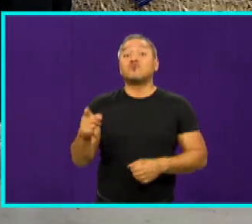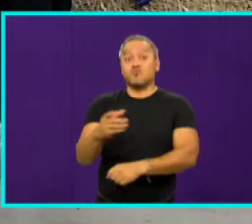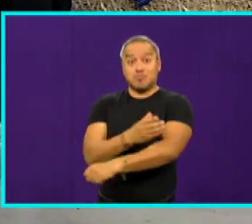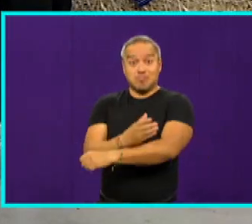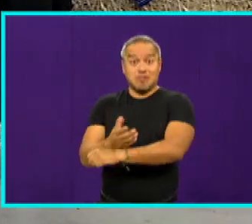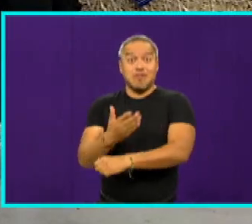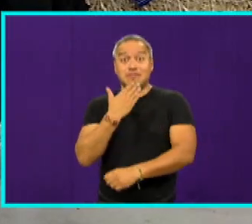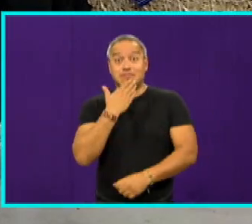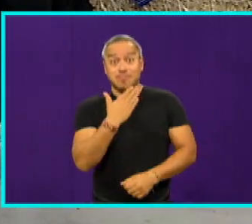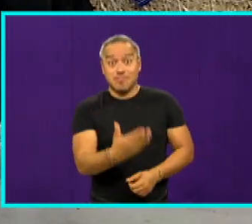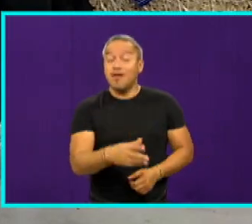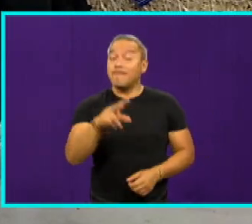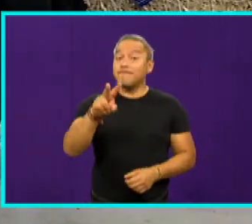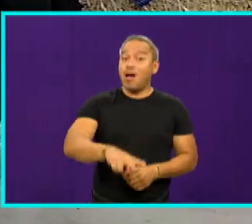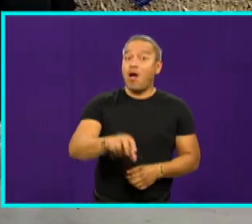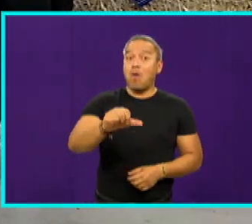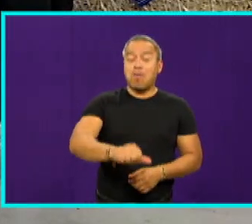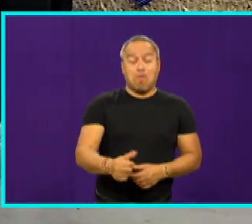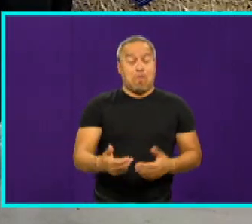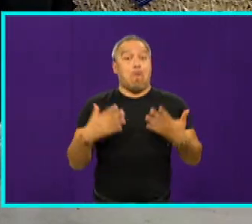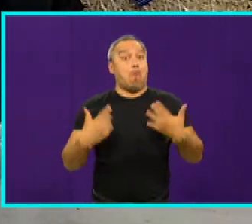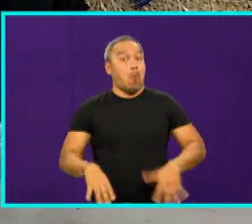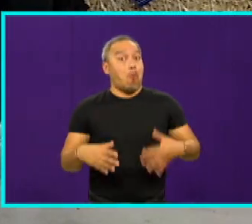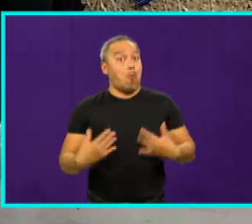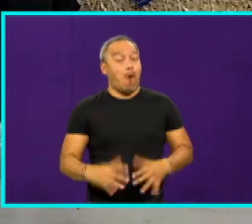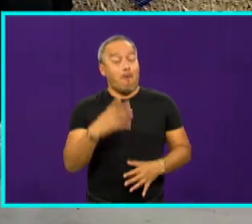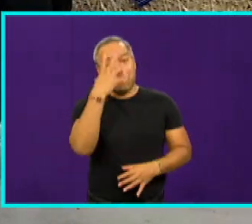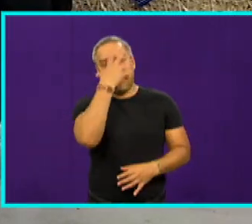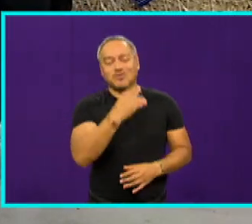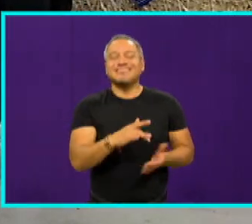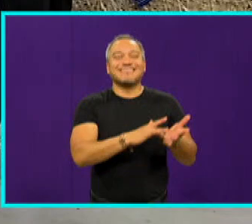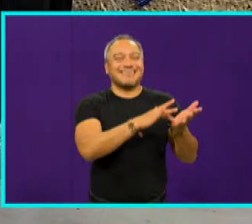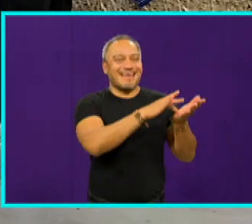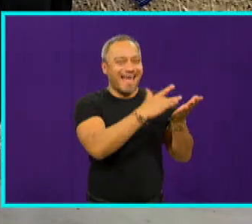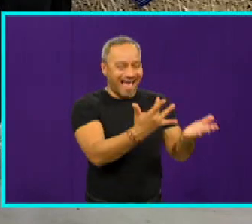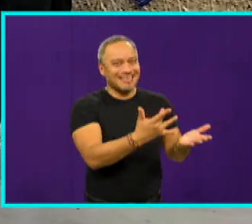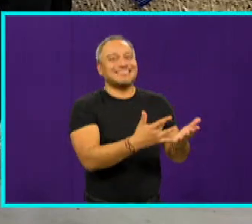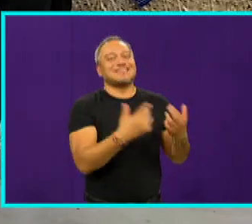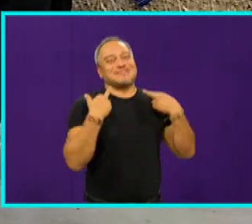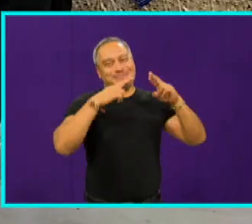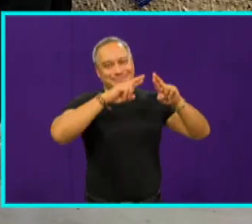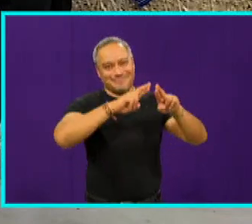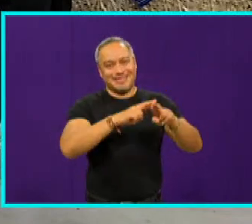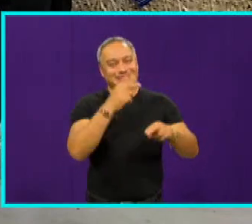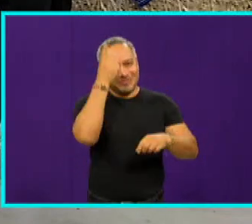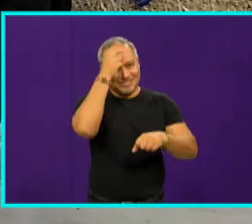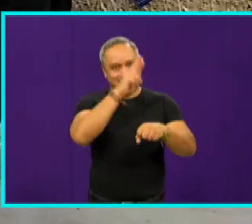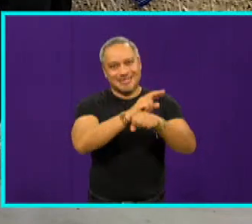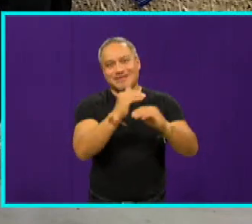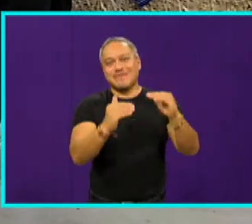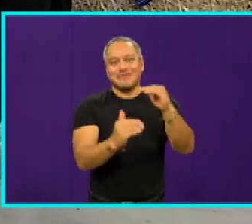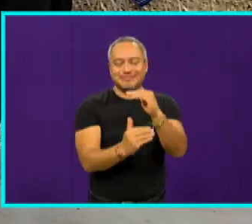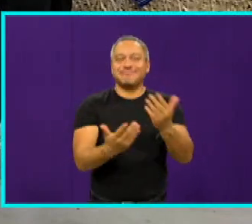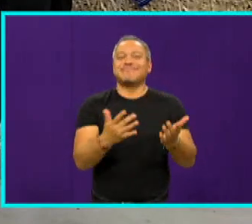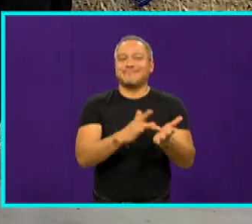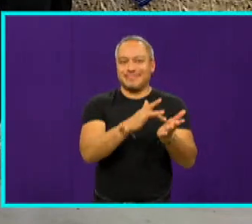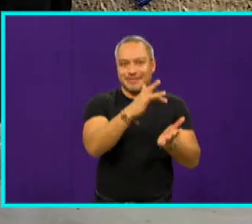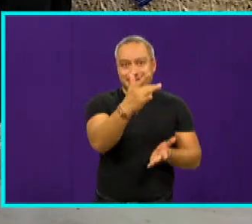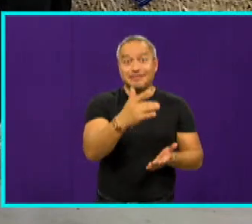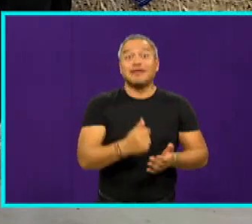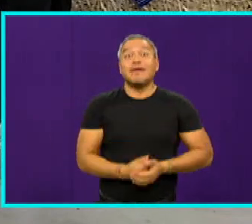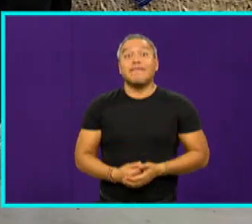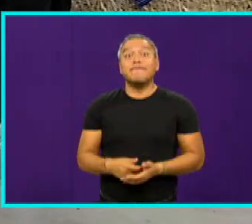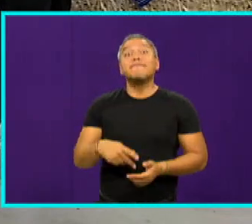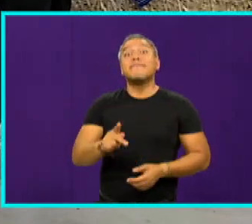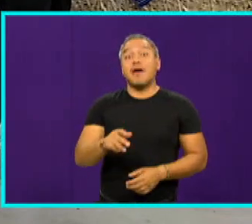porque el día de hoy lo han hecho de maravilla. Gracias, subdirectora. Gracias, director. Vamos a seguir todavía con ustedes aquí en el club. Pero ahora, ¿qué les parece si vamos a ver